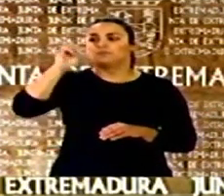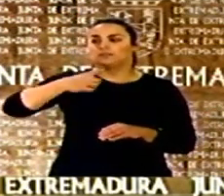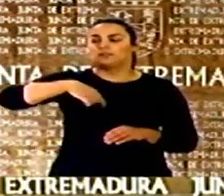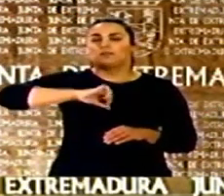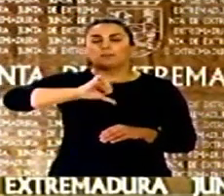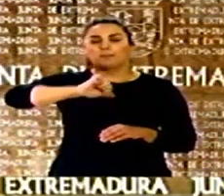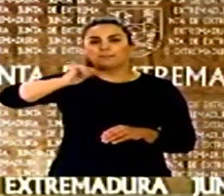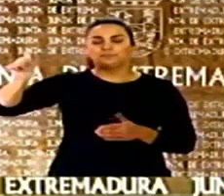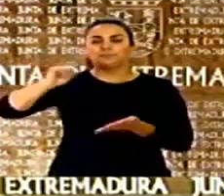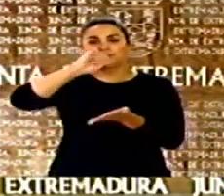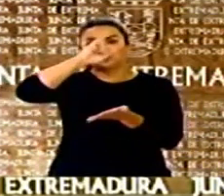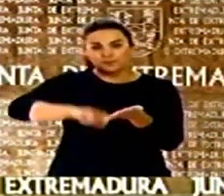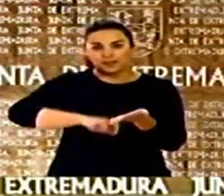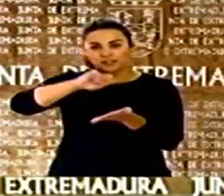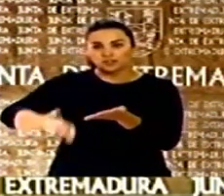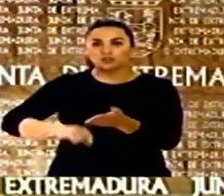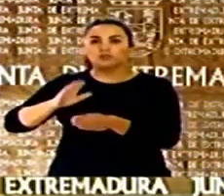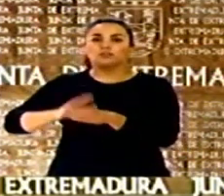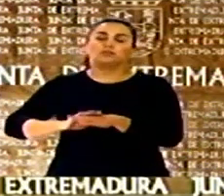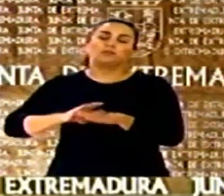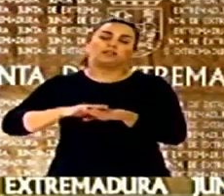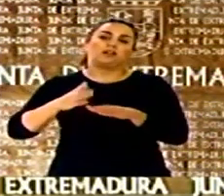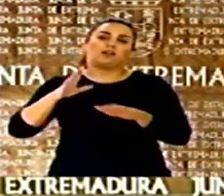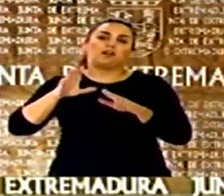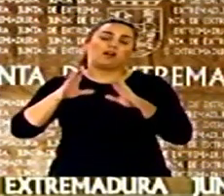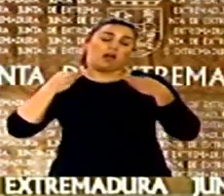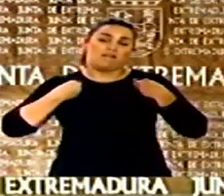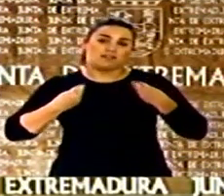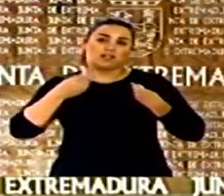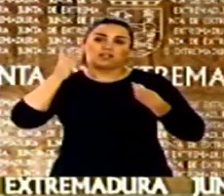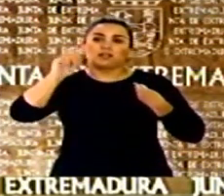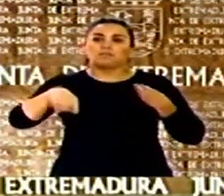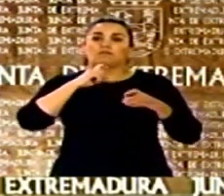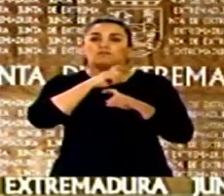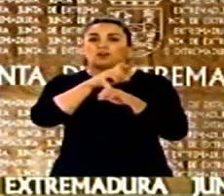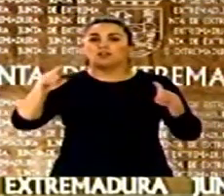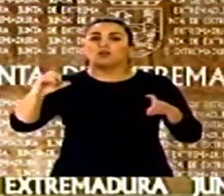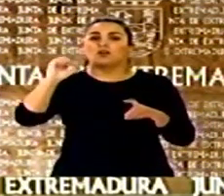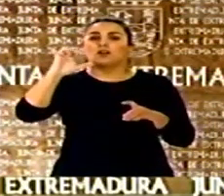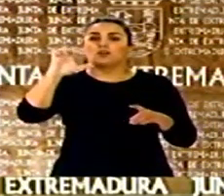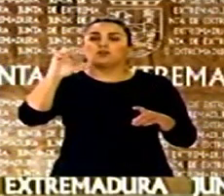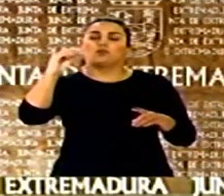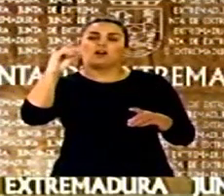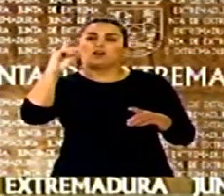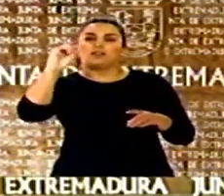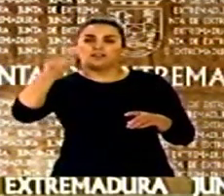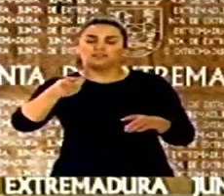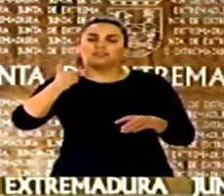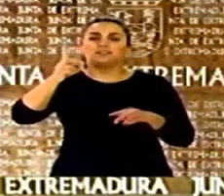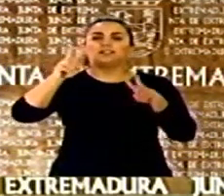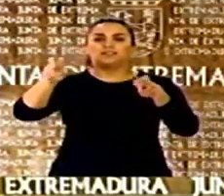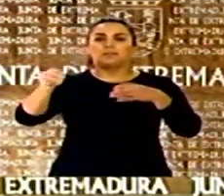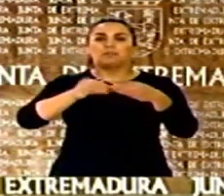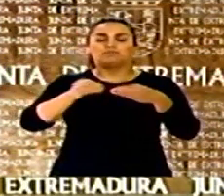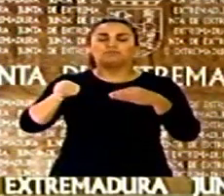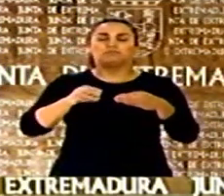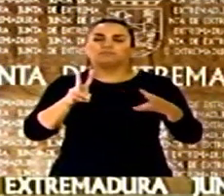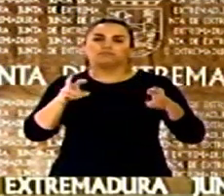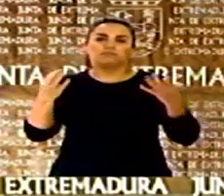euros, un programa de ayuda a los jóvenes menores de 35 años para el alquiler de la vivienda habitual y permanente con una inversión de 2 millones de